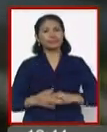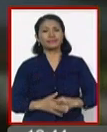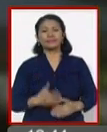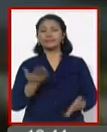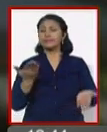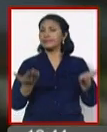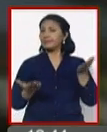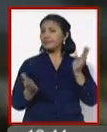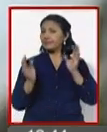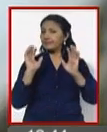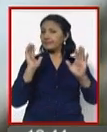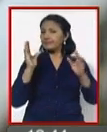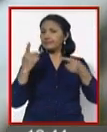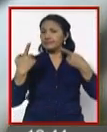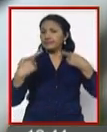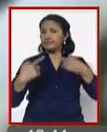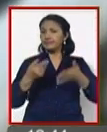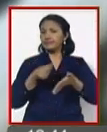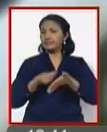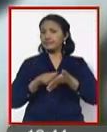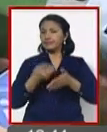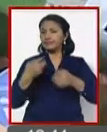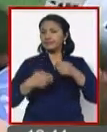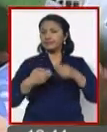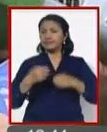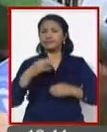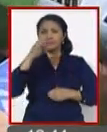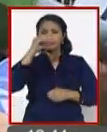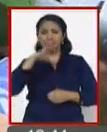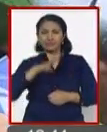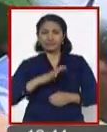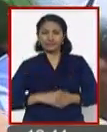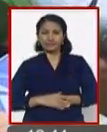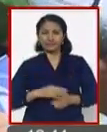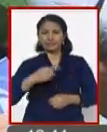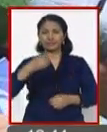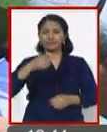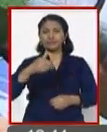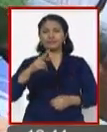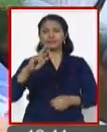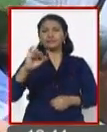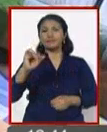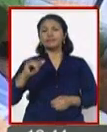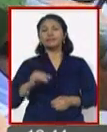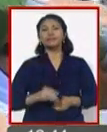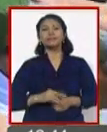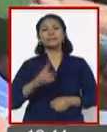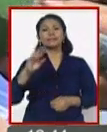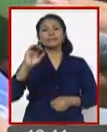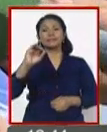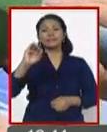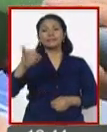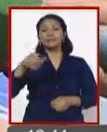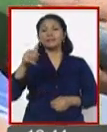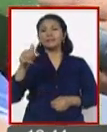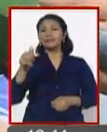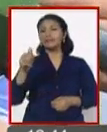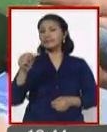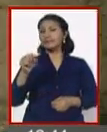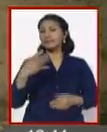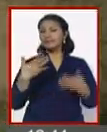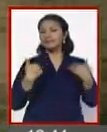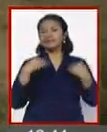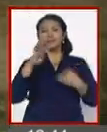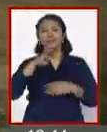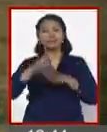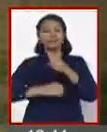descartan que el móvil derecho sea por ajuste de cuentas. Se trata del señor Gary Roger Solís Montenegro, de 44